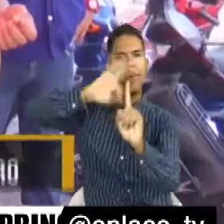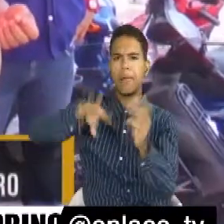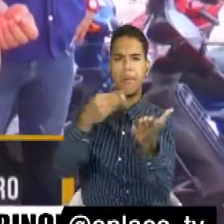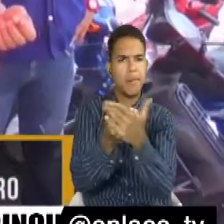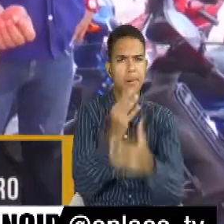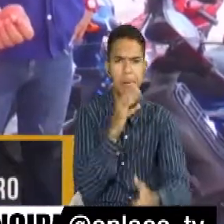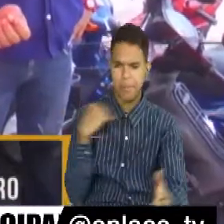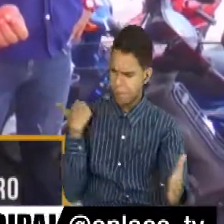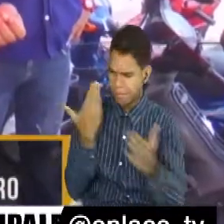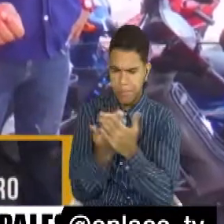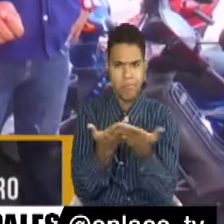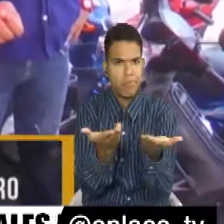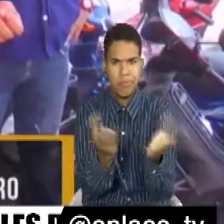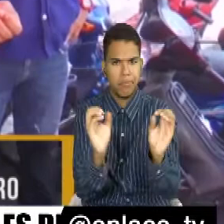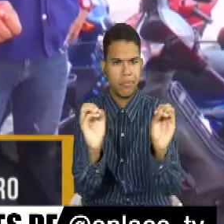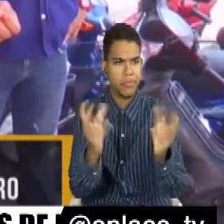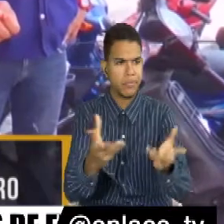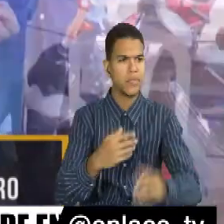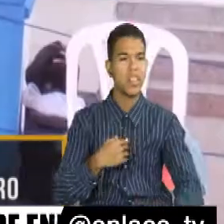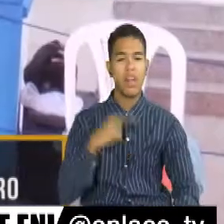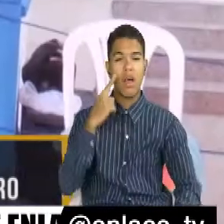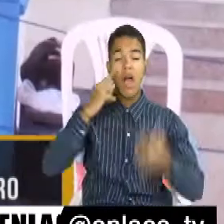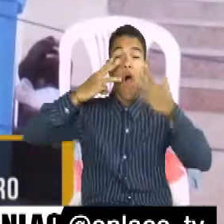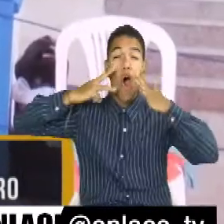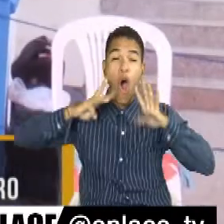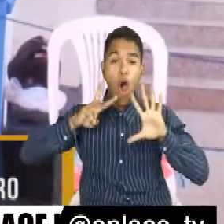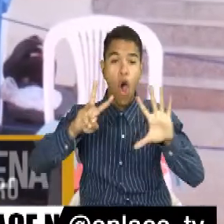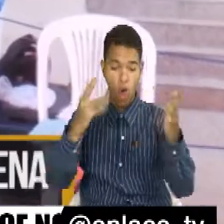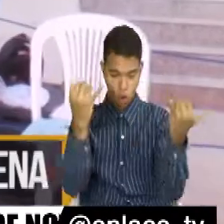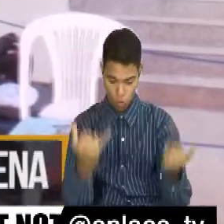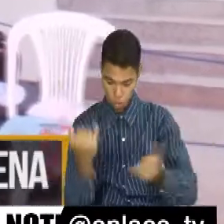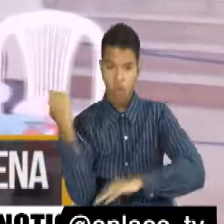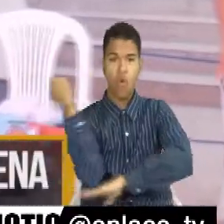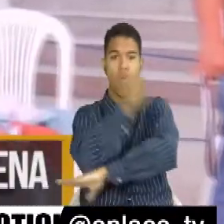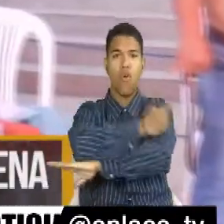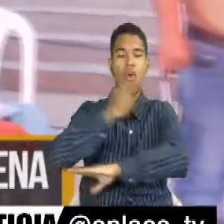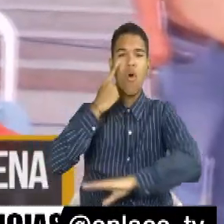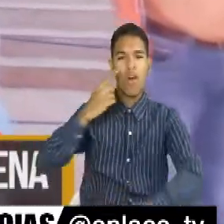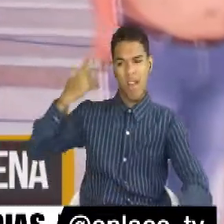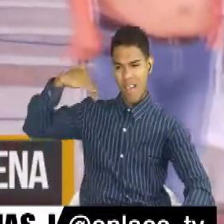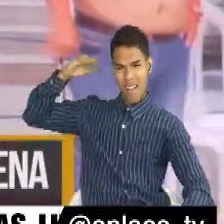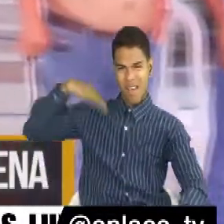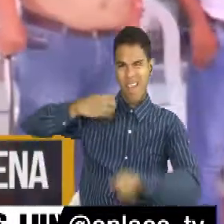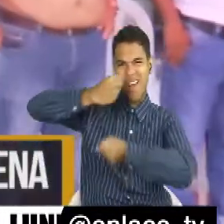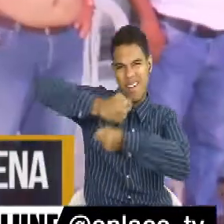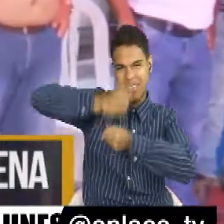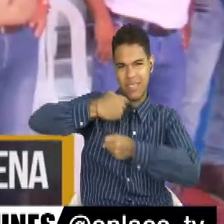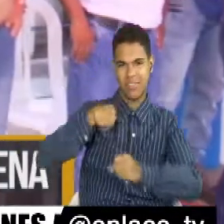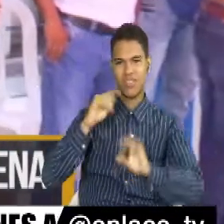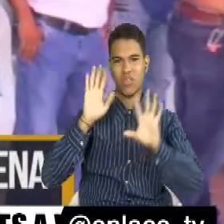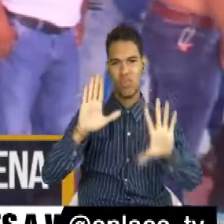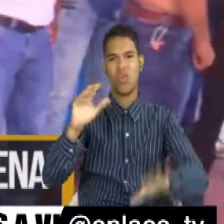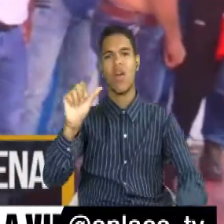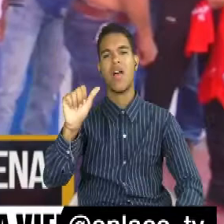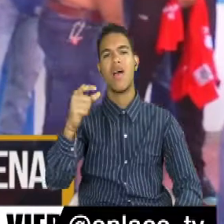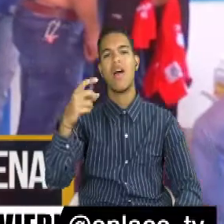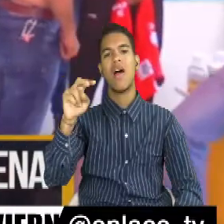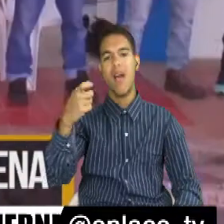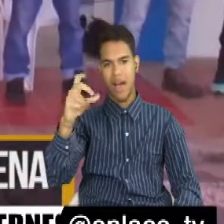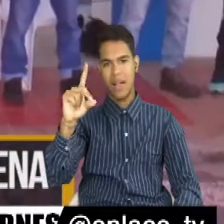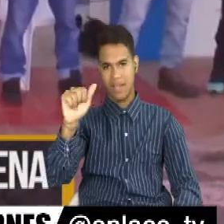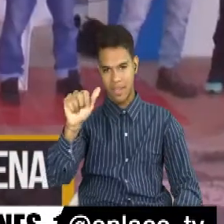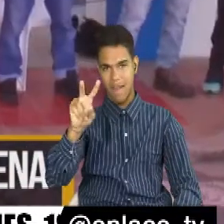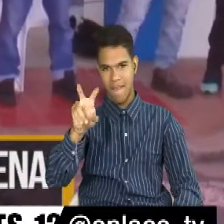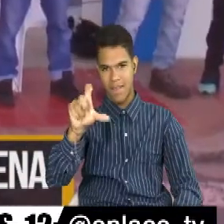a su 8º día la toma Cor Magdalena por parte de trabajadores que prestaron sus servicios al consorcio Navelena y que reclaman 3 meses de salarios atrasados.